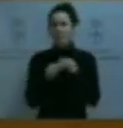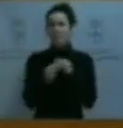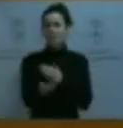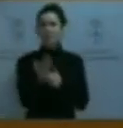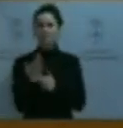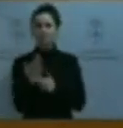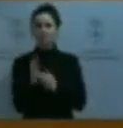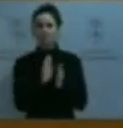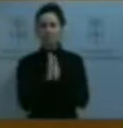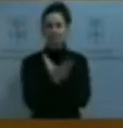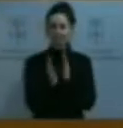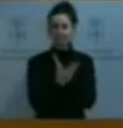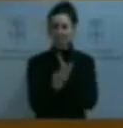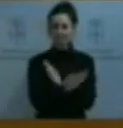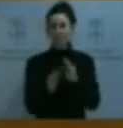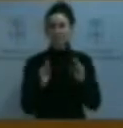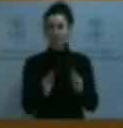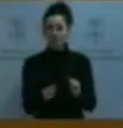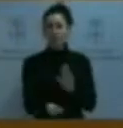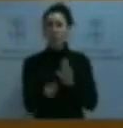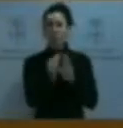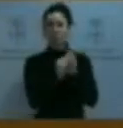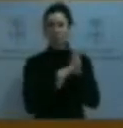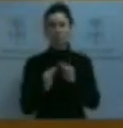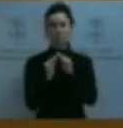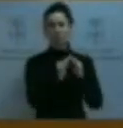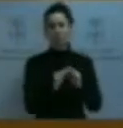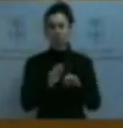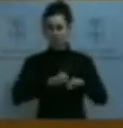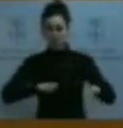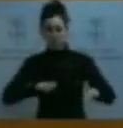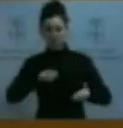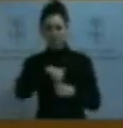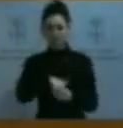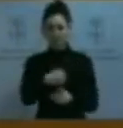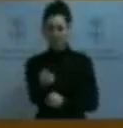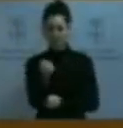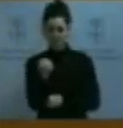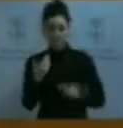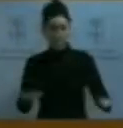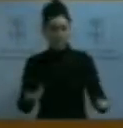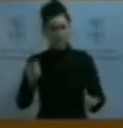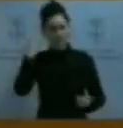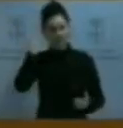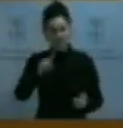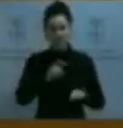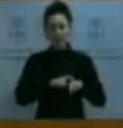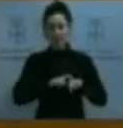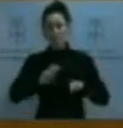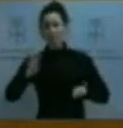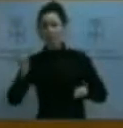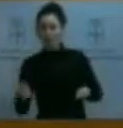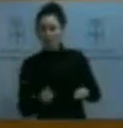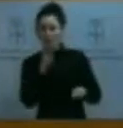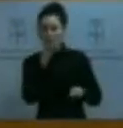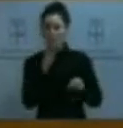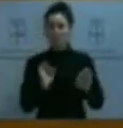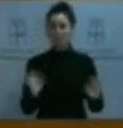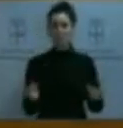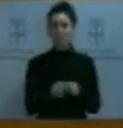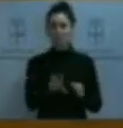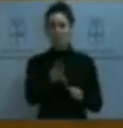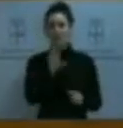por unanimidad. Su señoría sabe que hay otros aspectos en los que nuestro grupo entiende que existe duplicidad y que la duplicidad